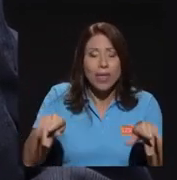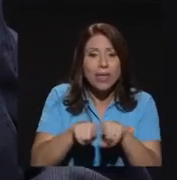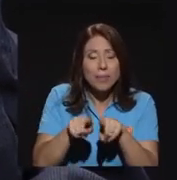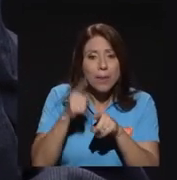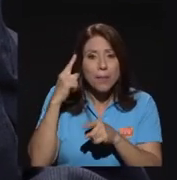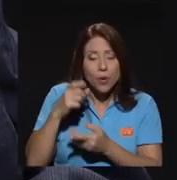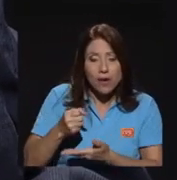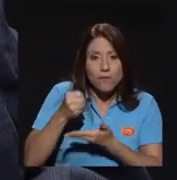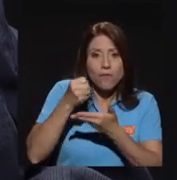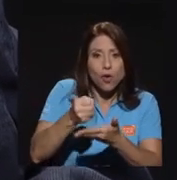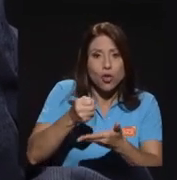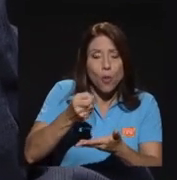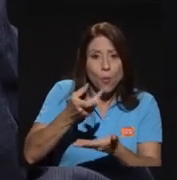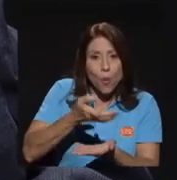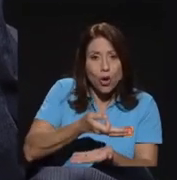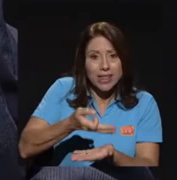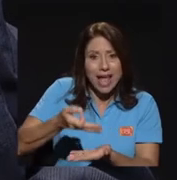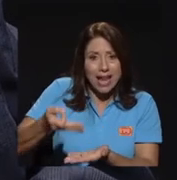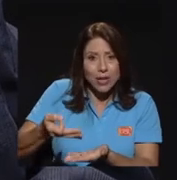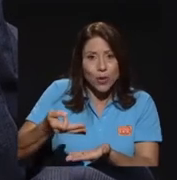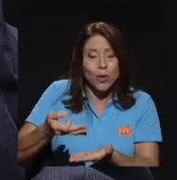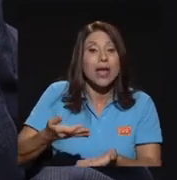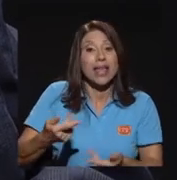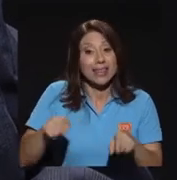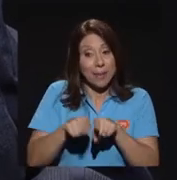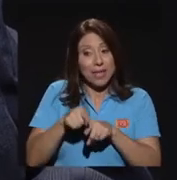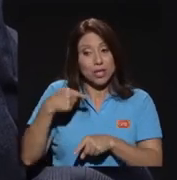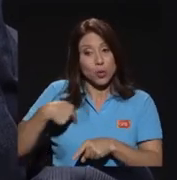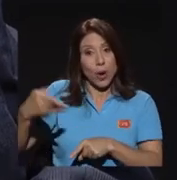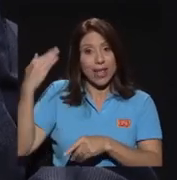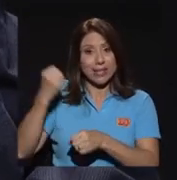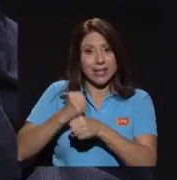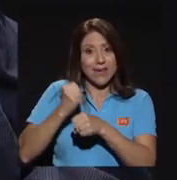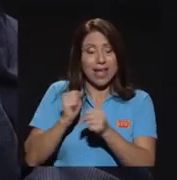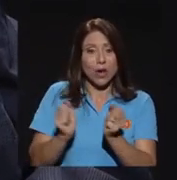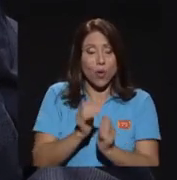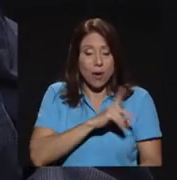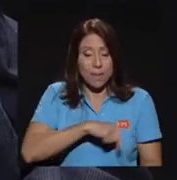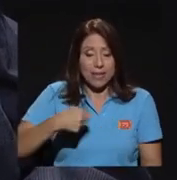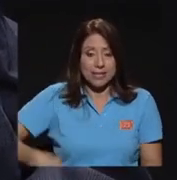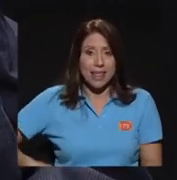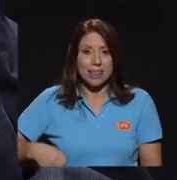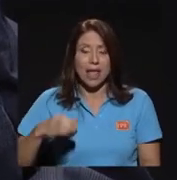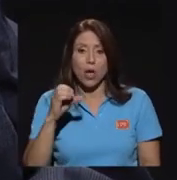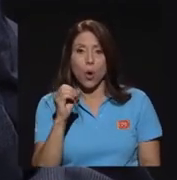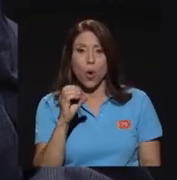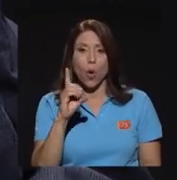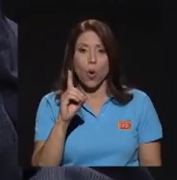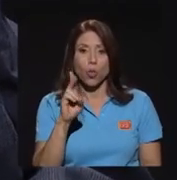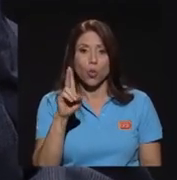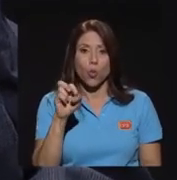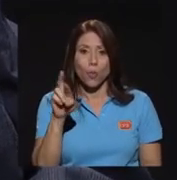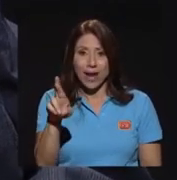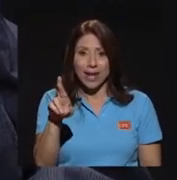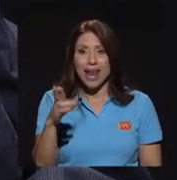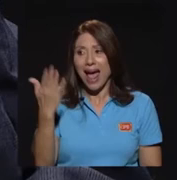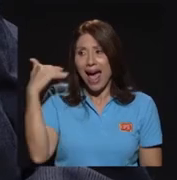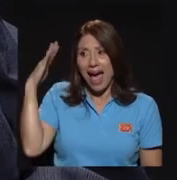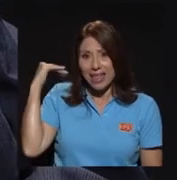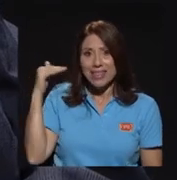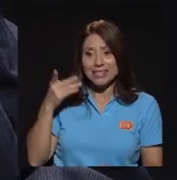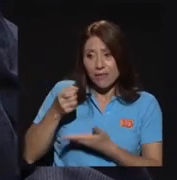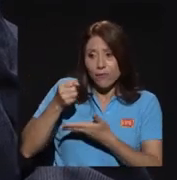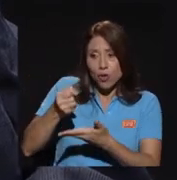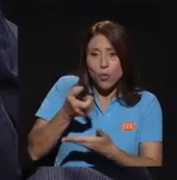ver con que yo también trabajé en relaciones exteriores y la presidencia que que había que hacer una serie de